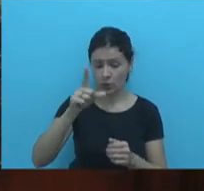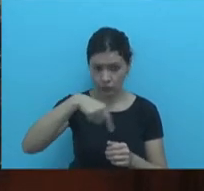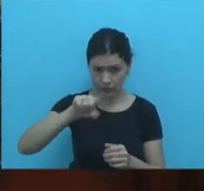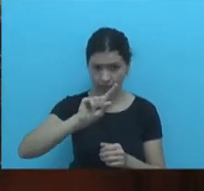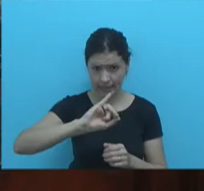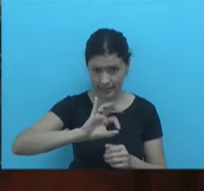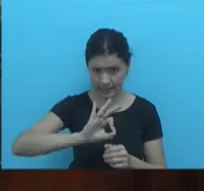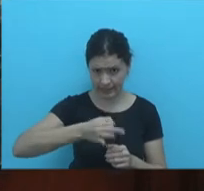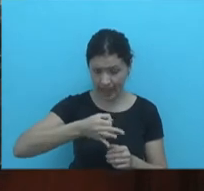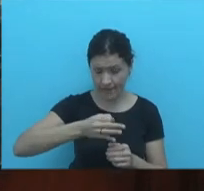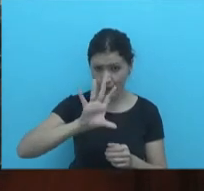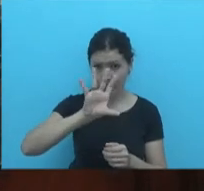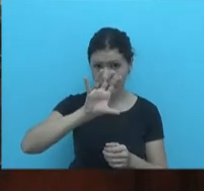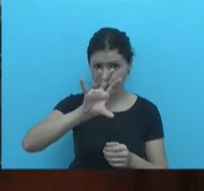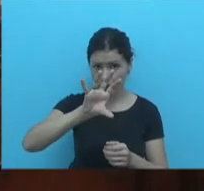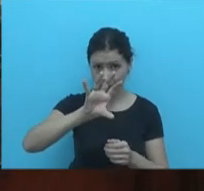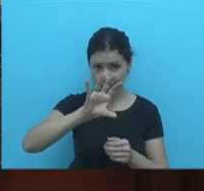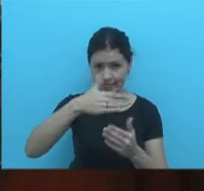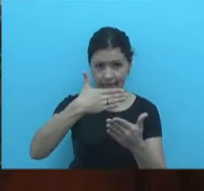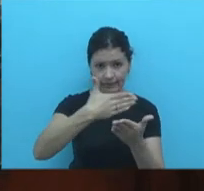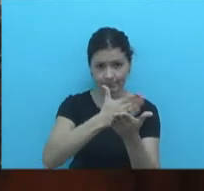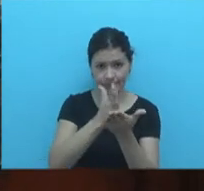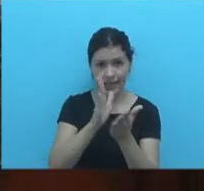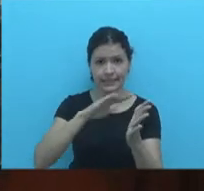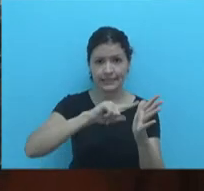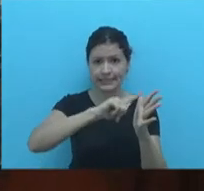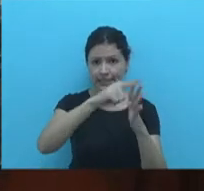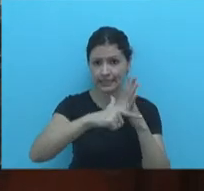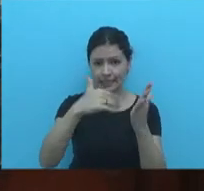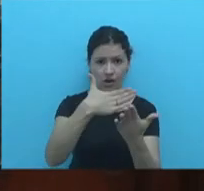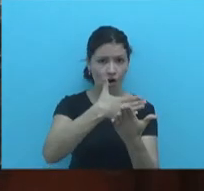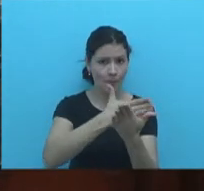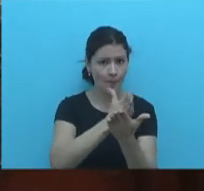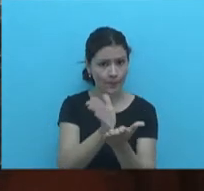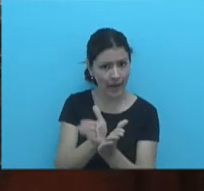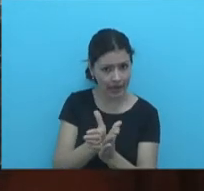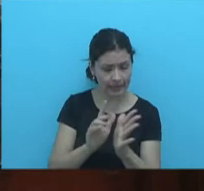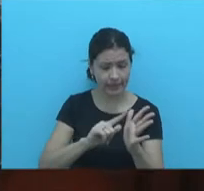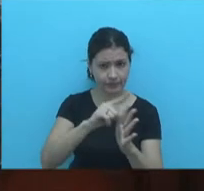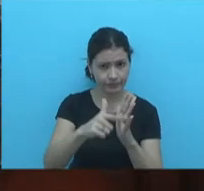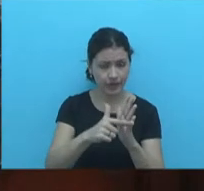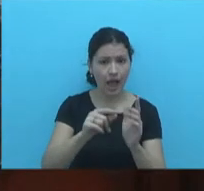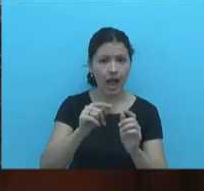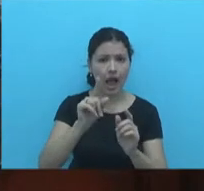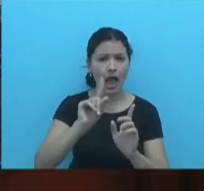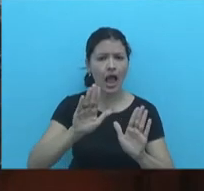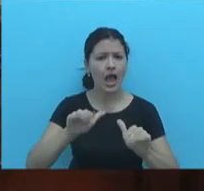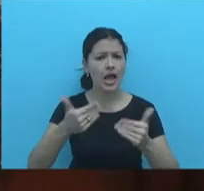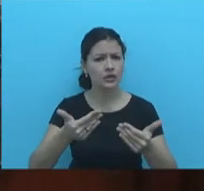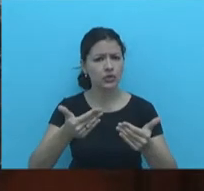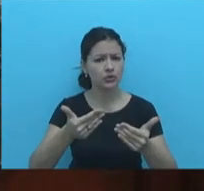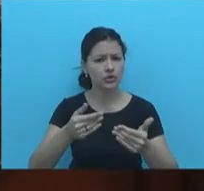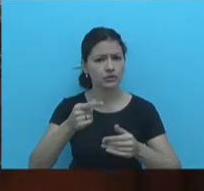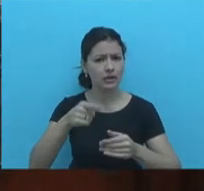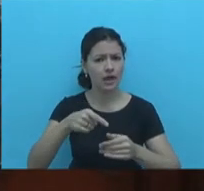a donde el hospital tiene una dirección y que se encarga de tiene el ámbito ese